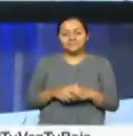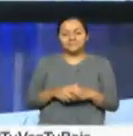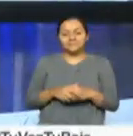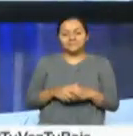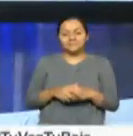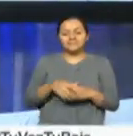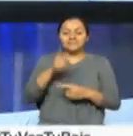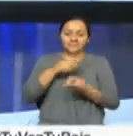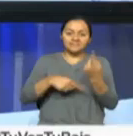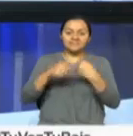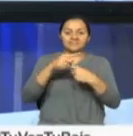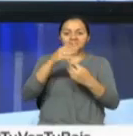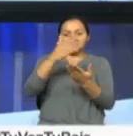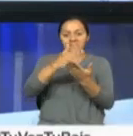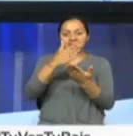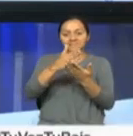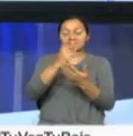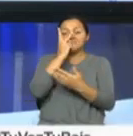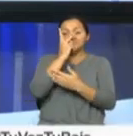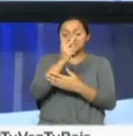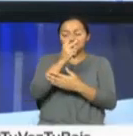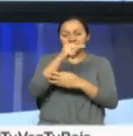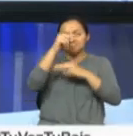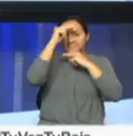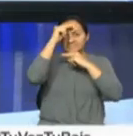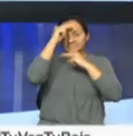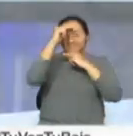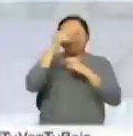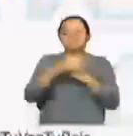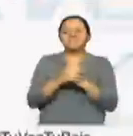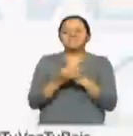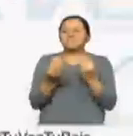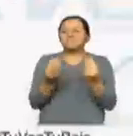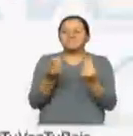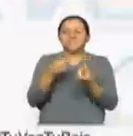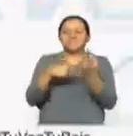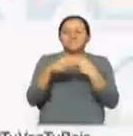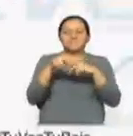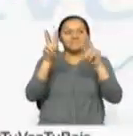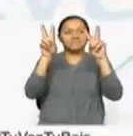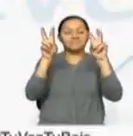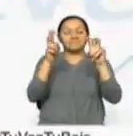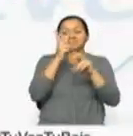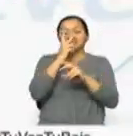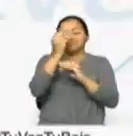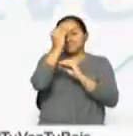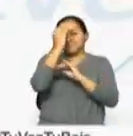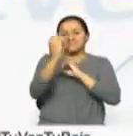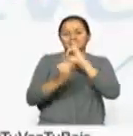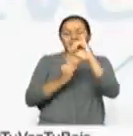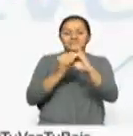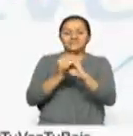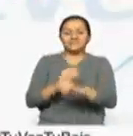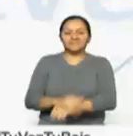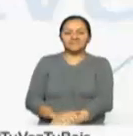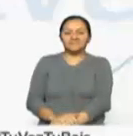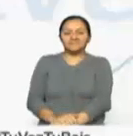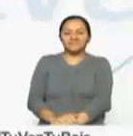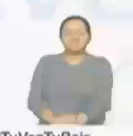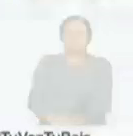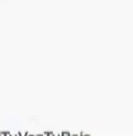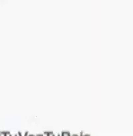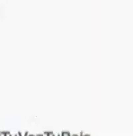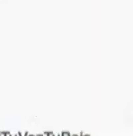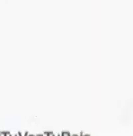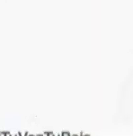Nueva pausa en la emisión central de Noticiero Ciudadano, pero cuando regresemos, revisaremos la información del mundo.